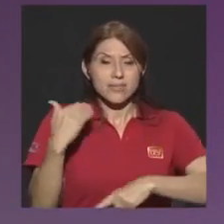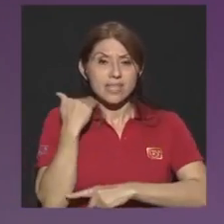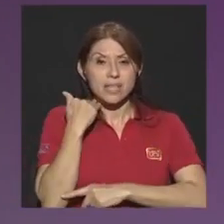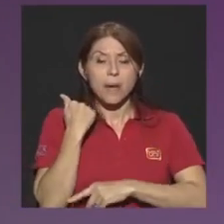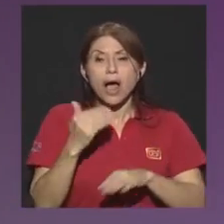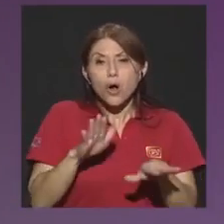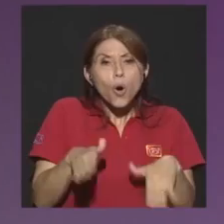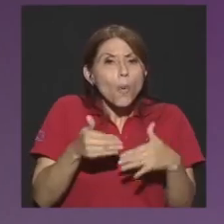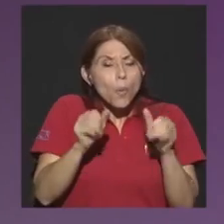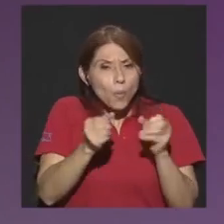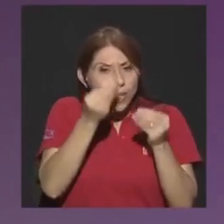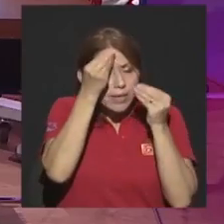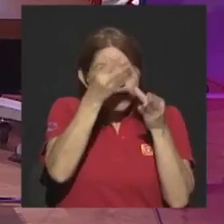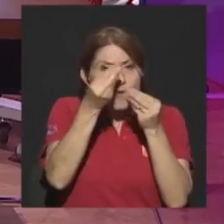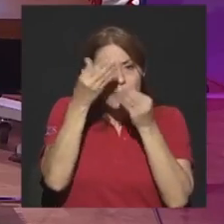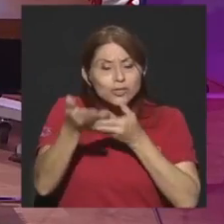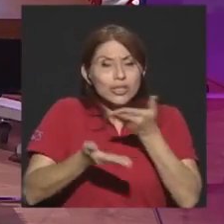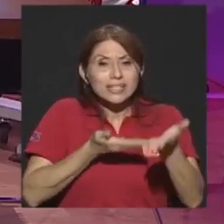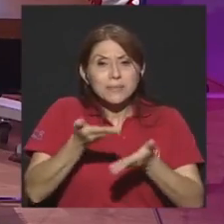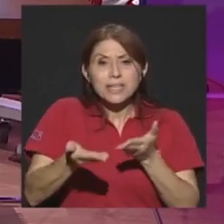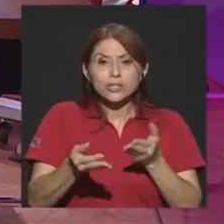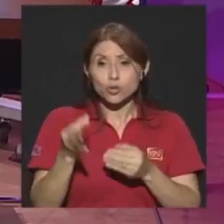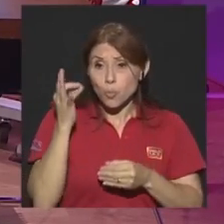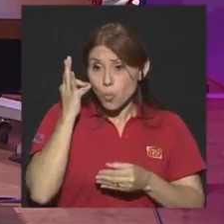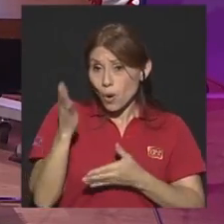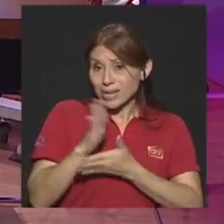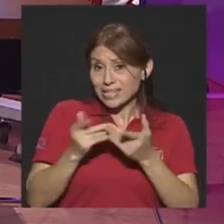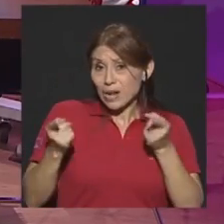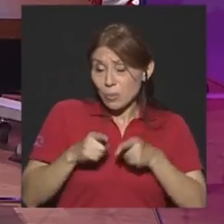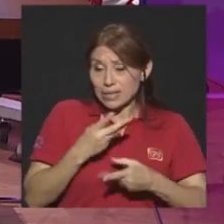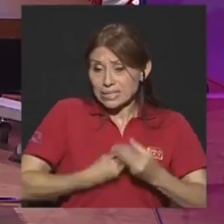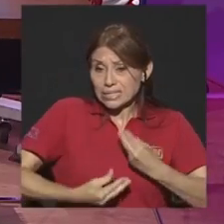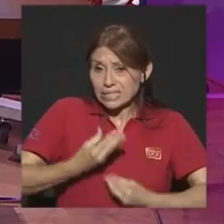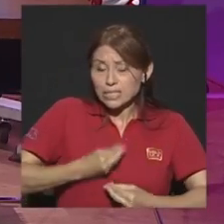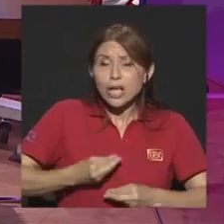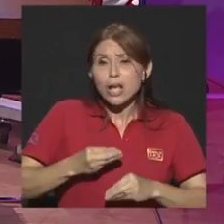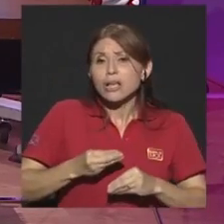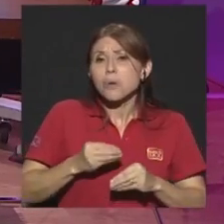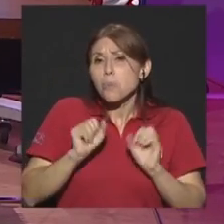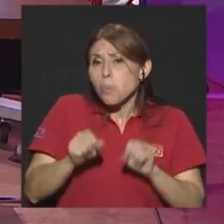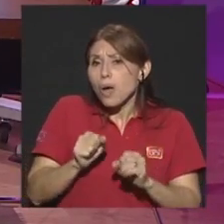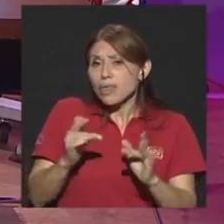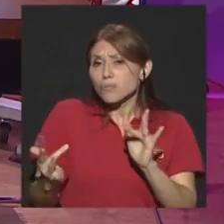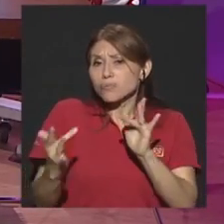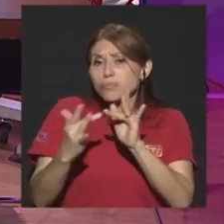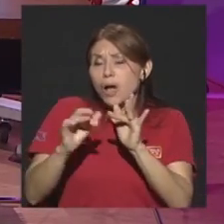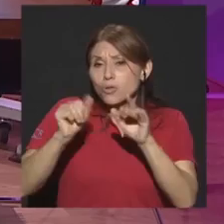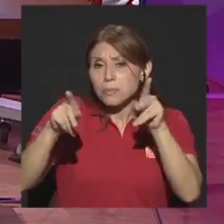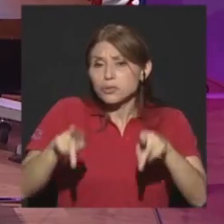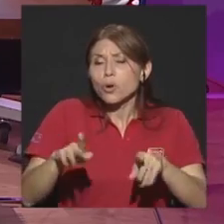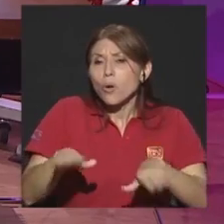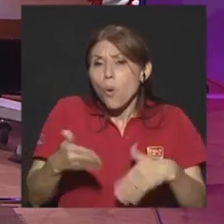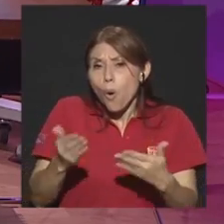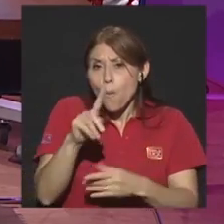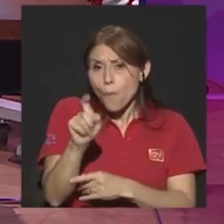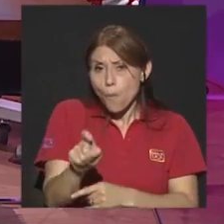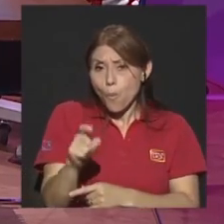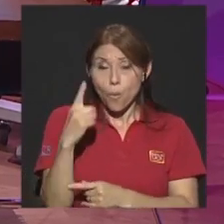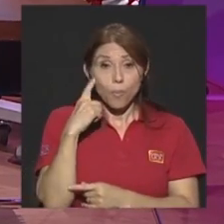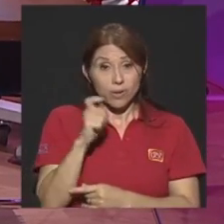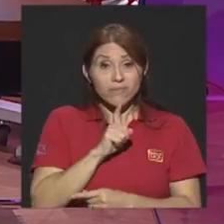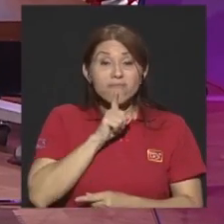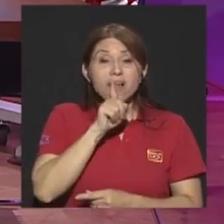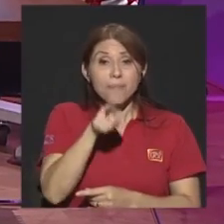pueden acudir las mujeres en estos casos? Lo que sucede muchas veces, porque en realidad las mujeres quedan sumamente expuestas, como quedaron estas dos mujeres